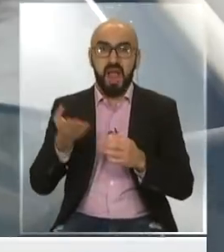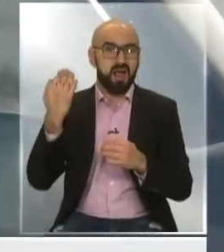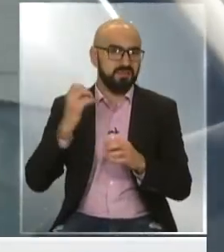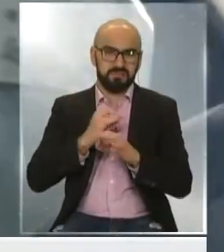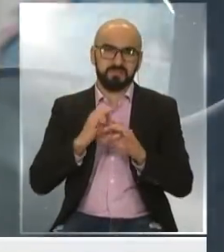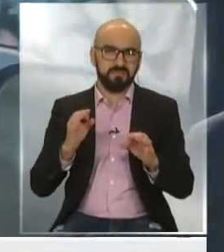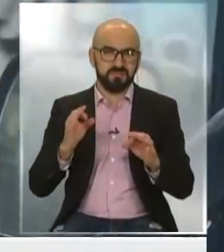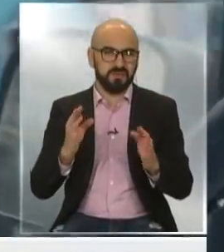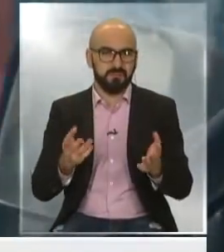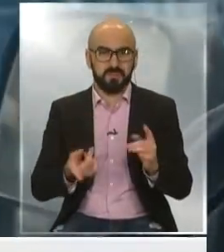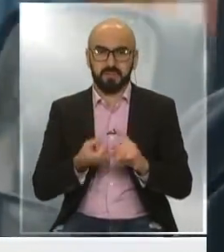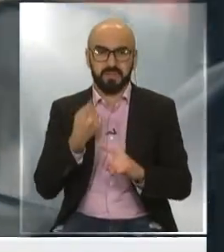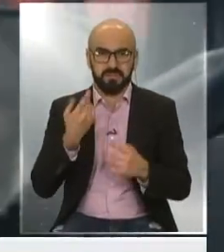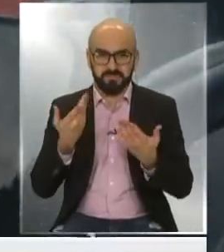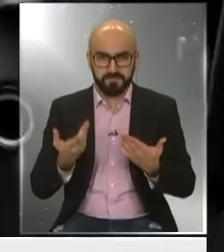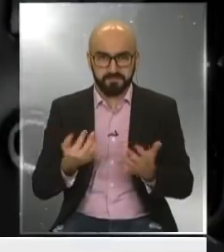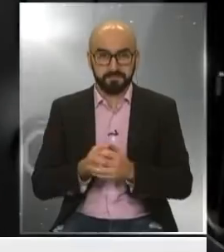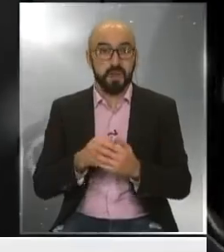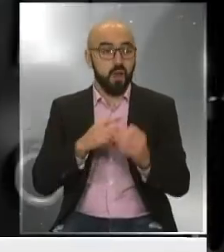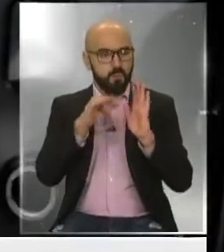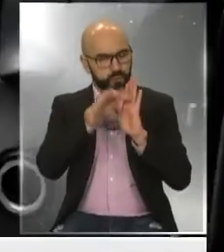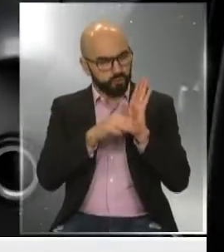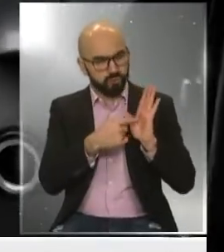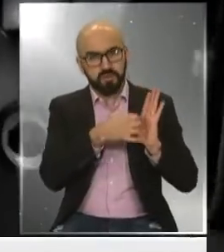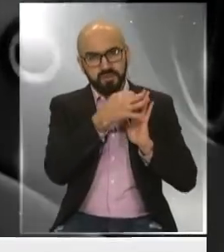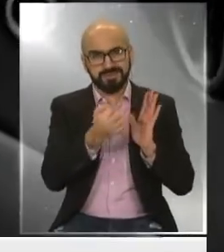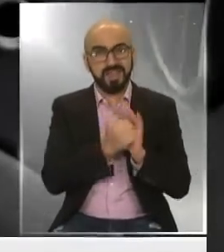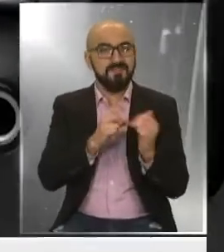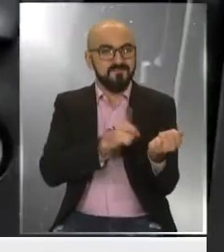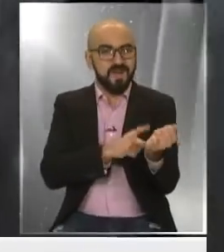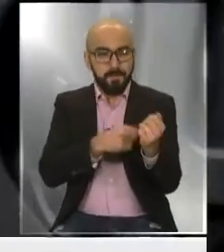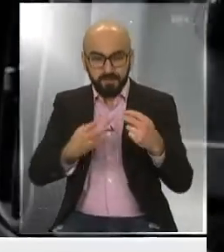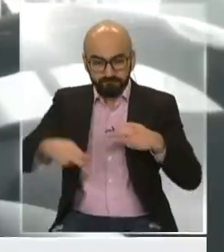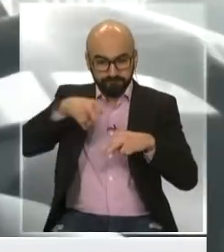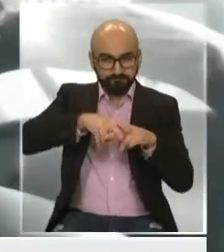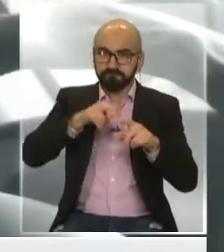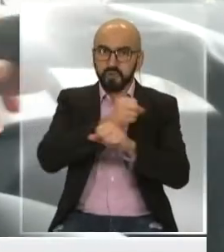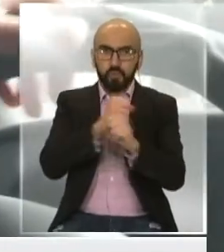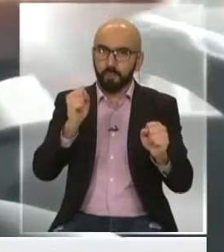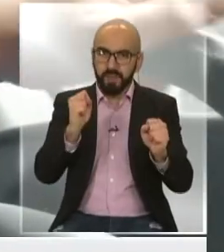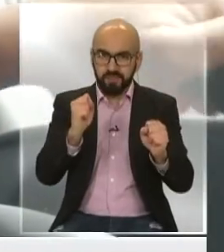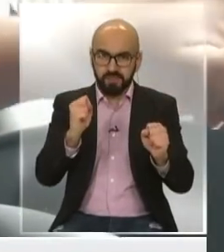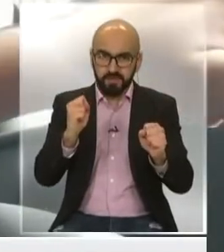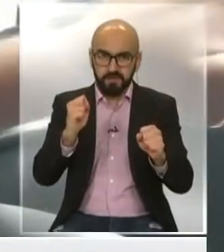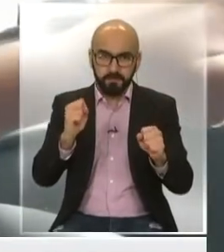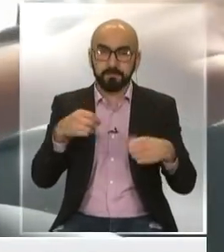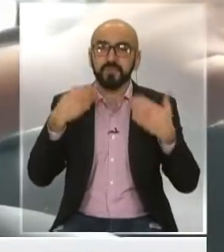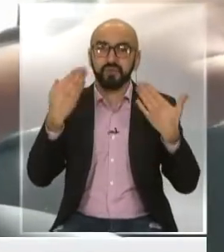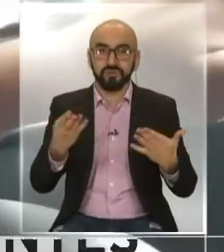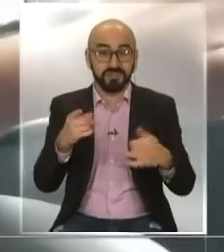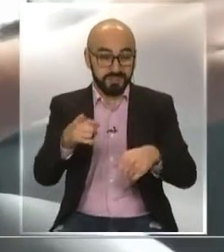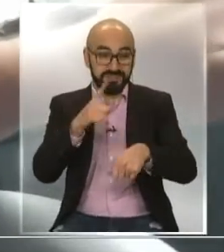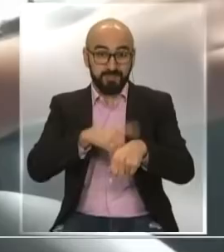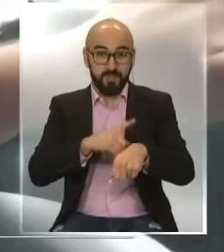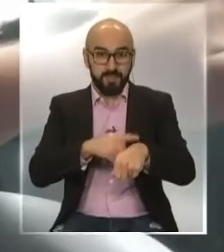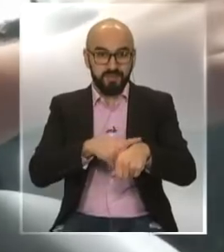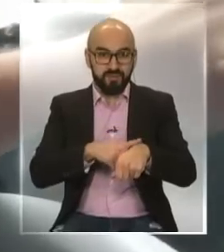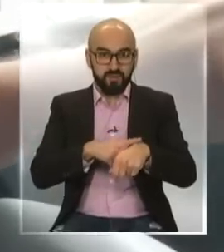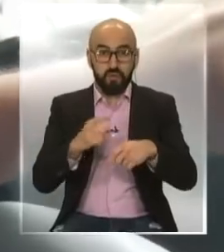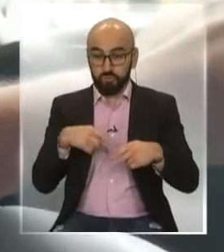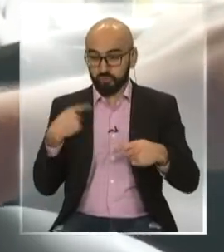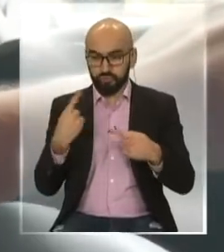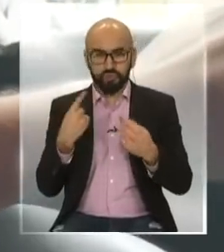Por protocolo no puede haber ningún familiar a bordo de la ambulancia, netamente por el tema del virus, ¿no? Por ende, en ese momento pasamos a ser todo para